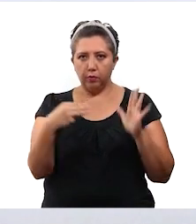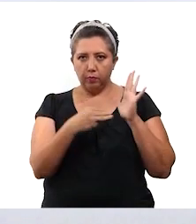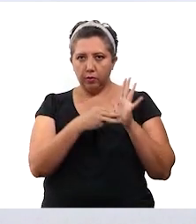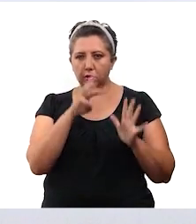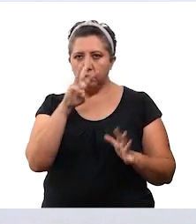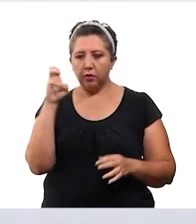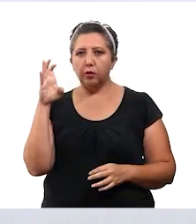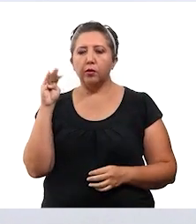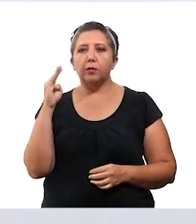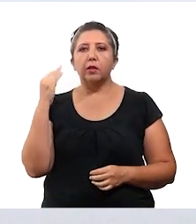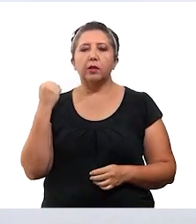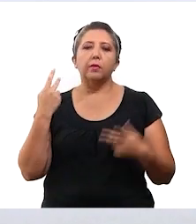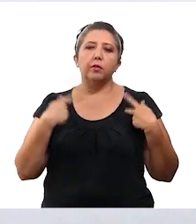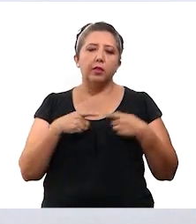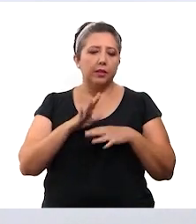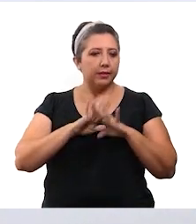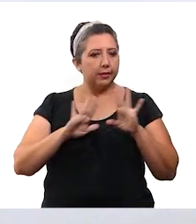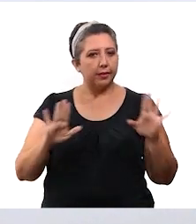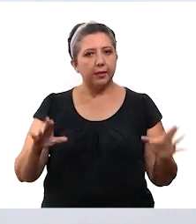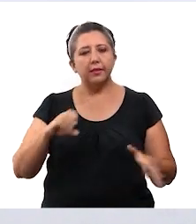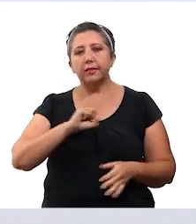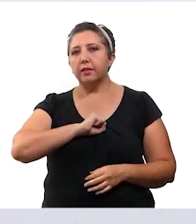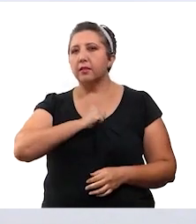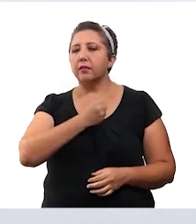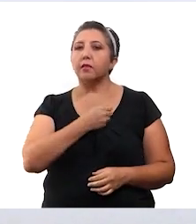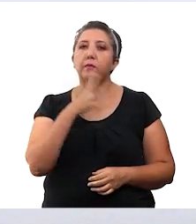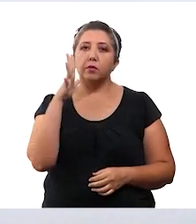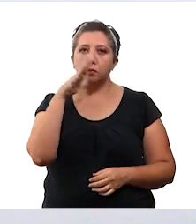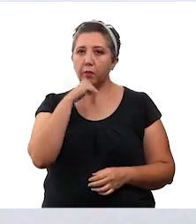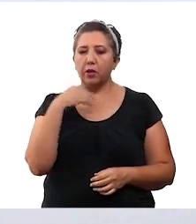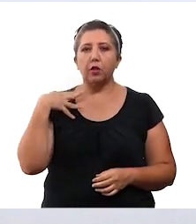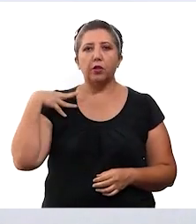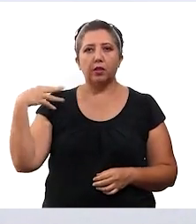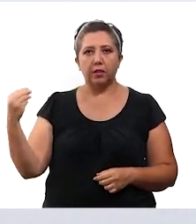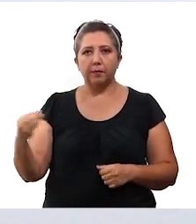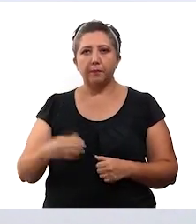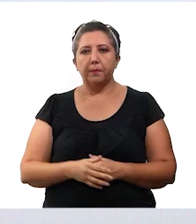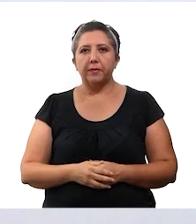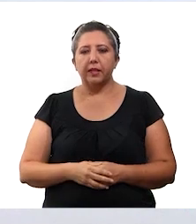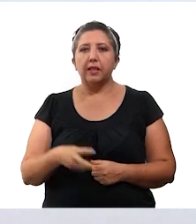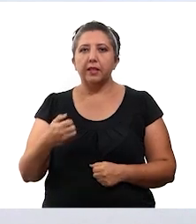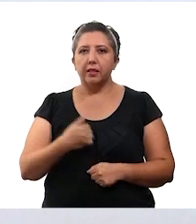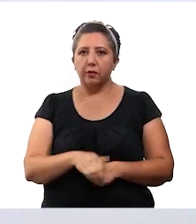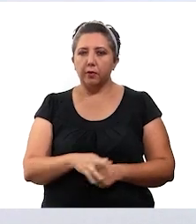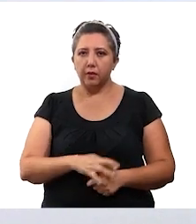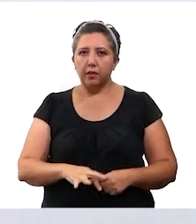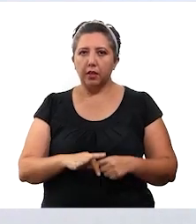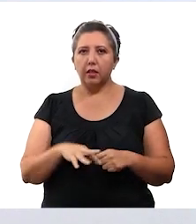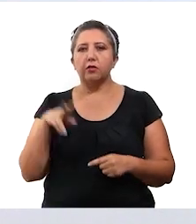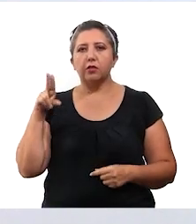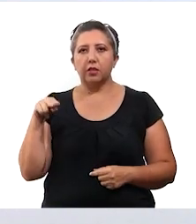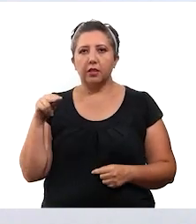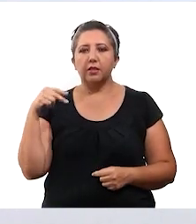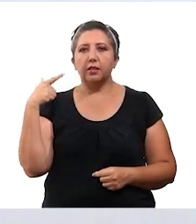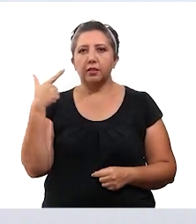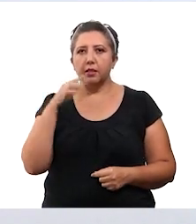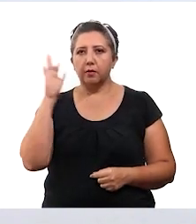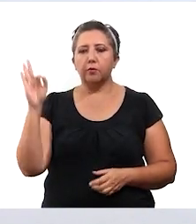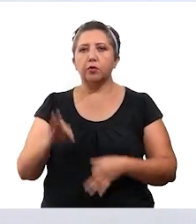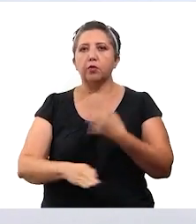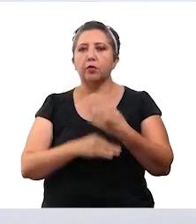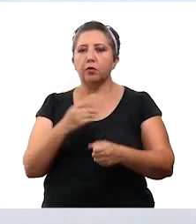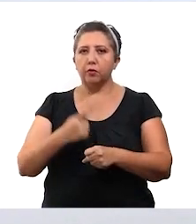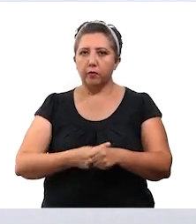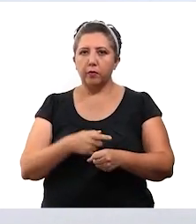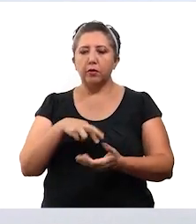¿Qué pasa con el No presentan síntomas ni pueden contagiar. Esta cifra representa el 87